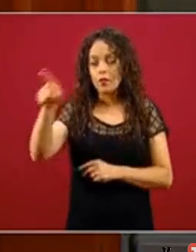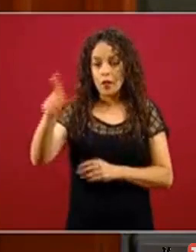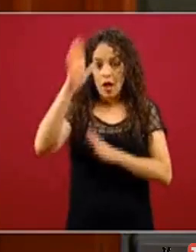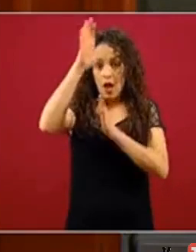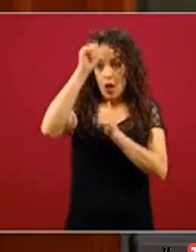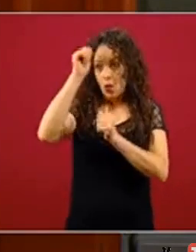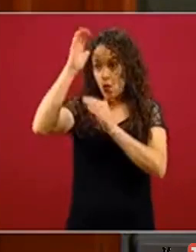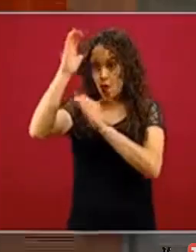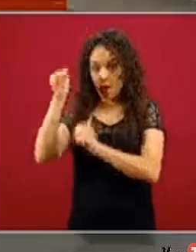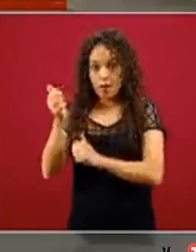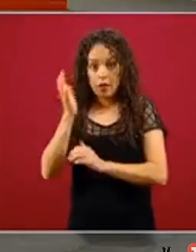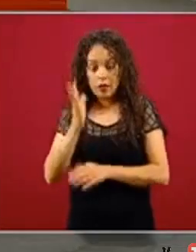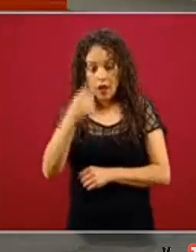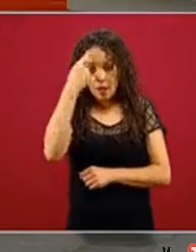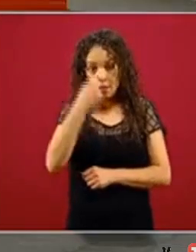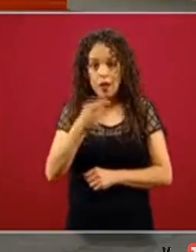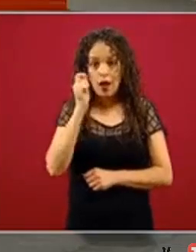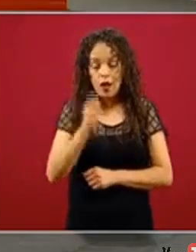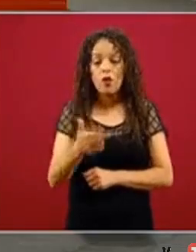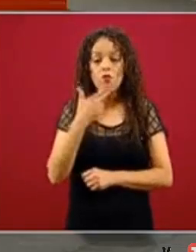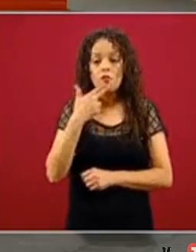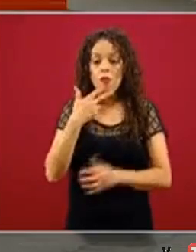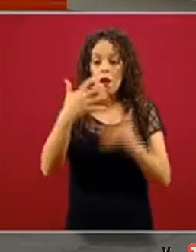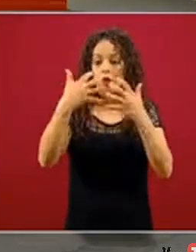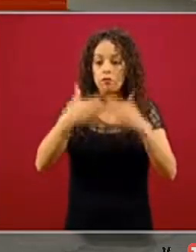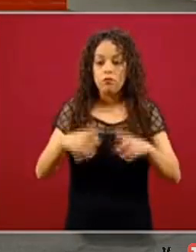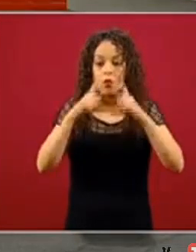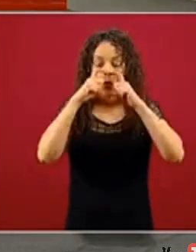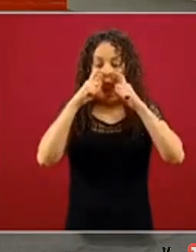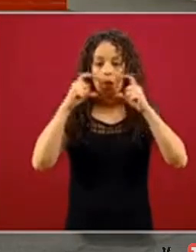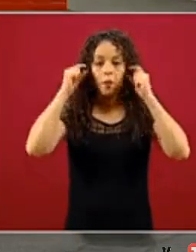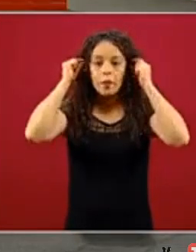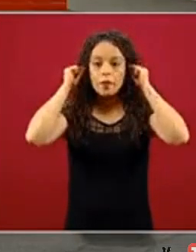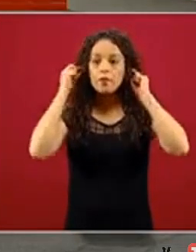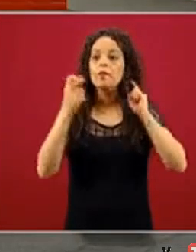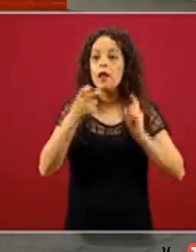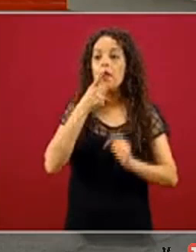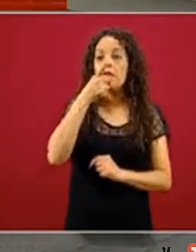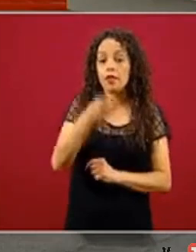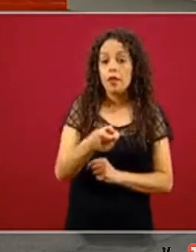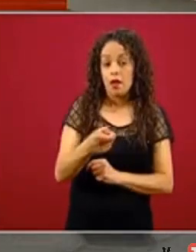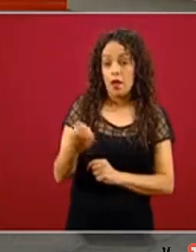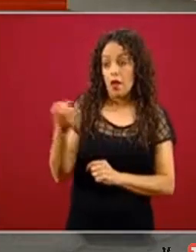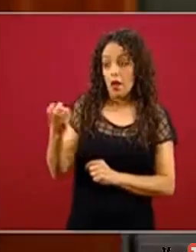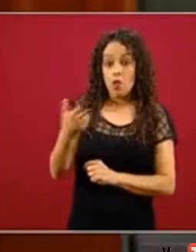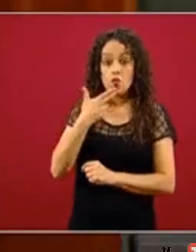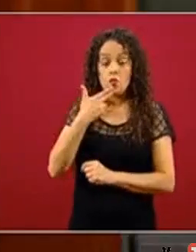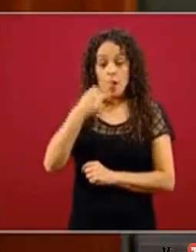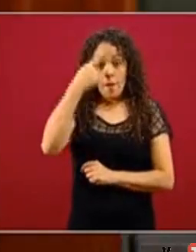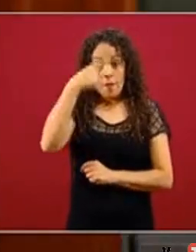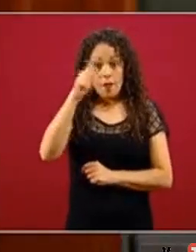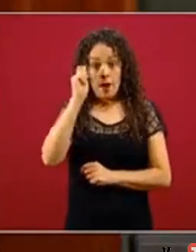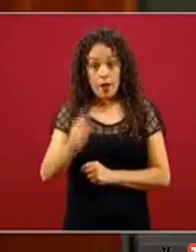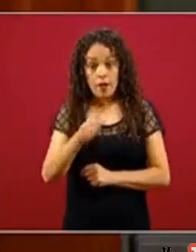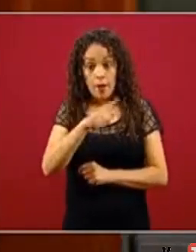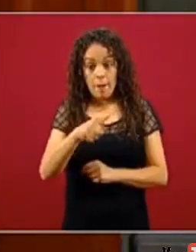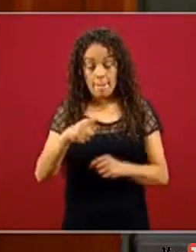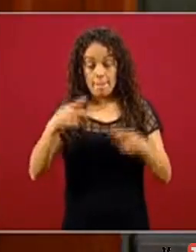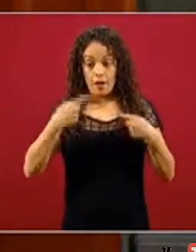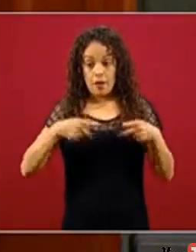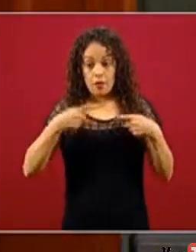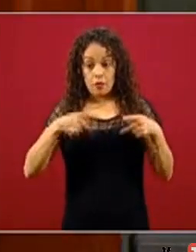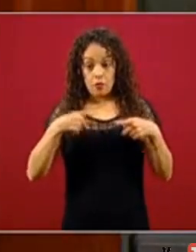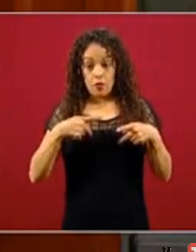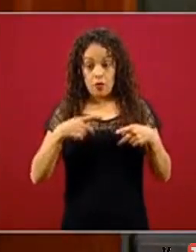realización de cubrebocas. En ese sentido, nos mencionan si esos van a ser utilizados para personal que tiene que